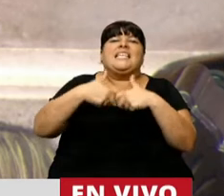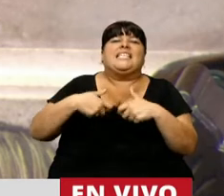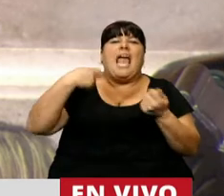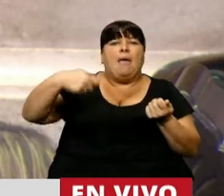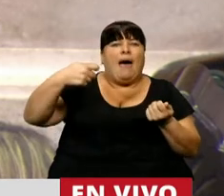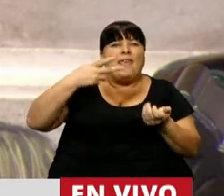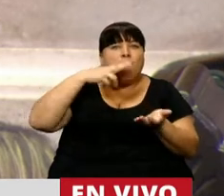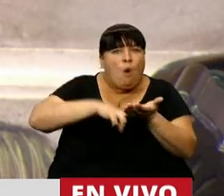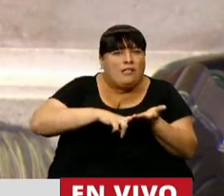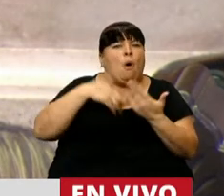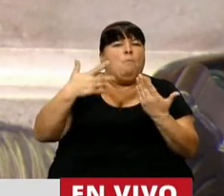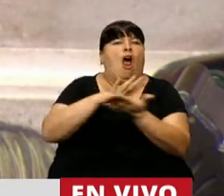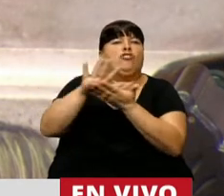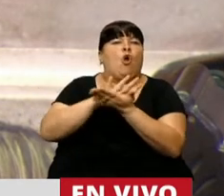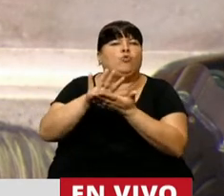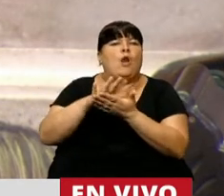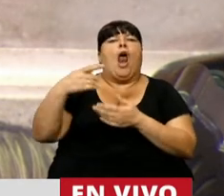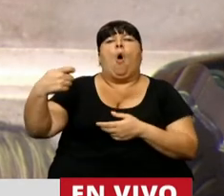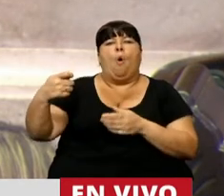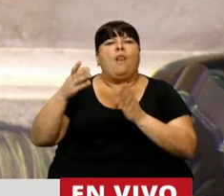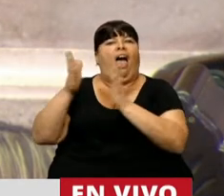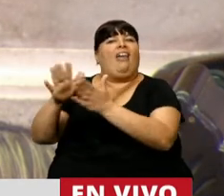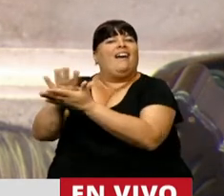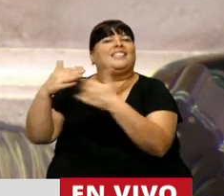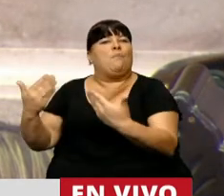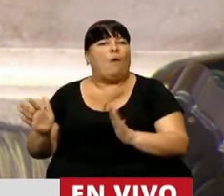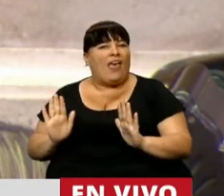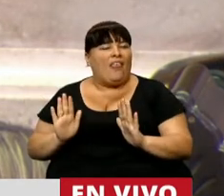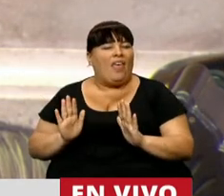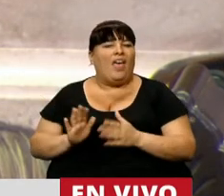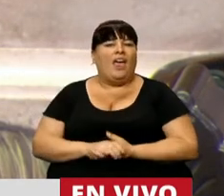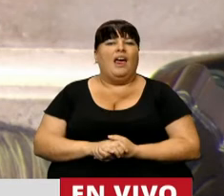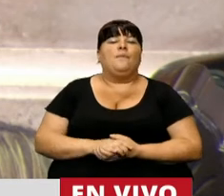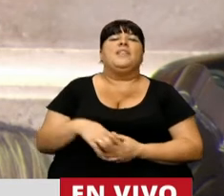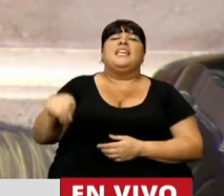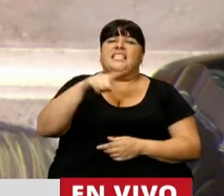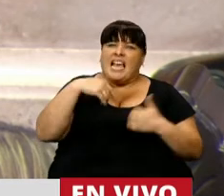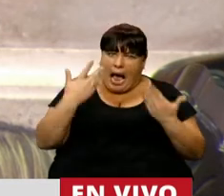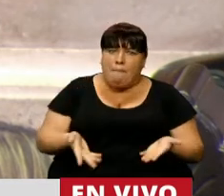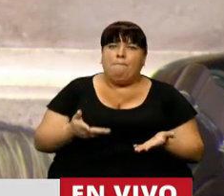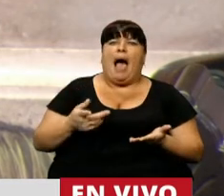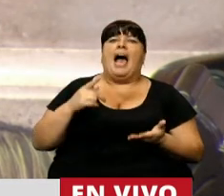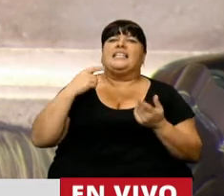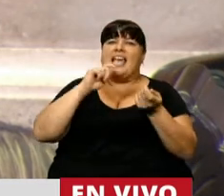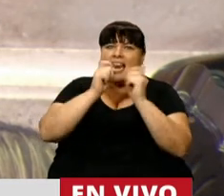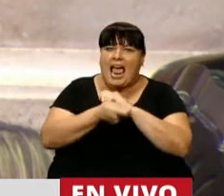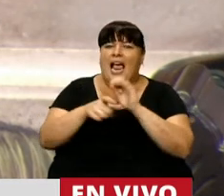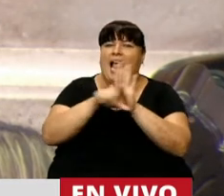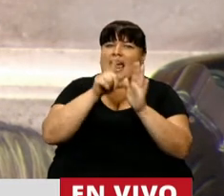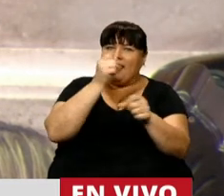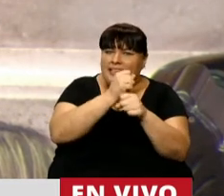a permitir hacer frente a un sistema previsional. Aquellos que tengan el valor de afrontar una reforma